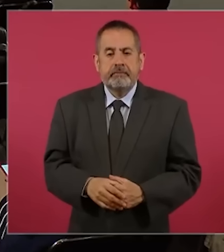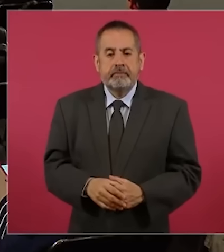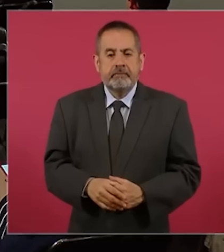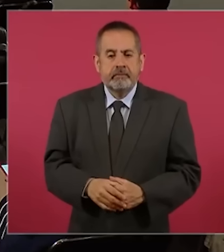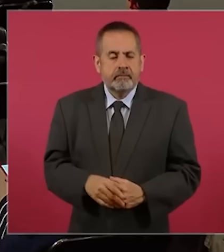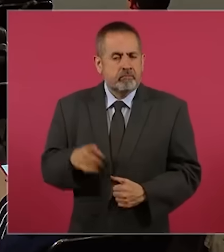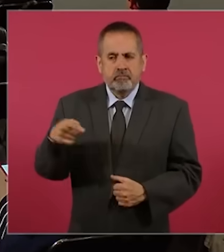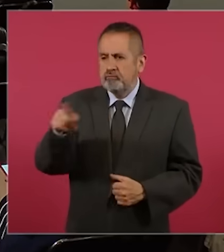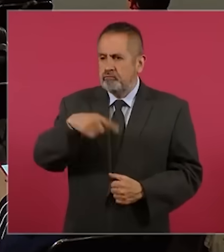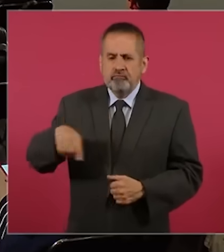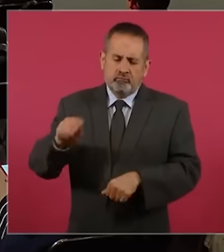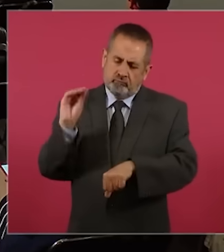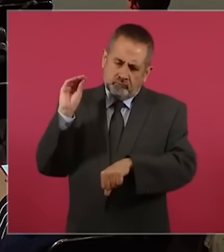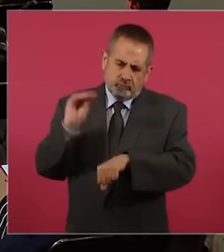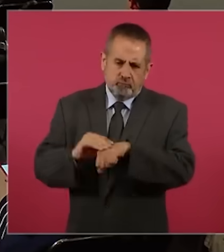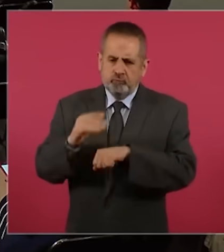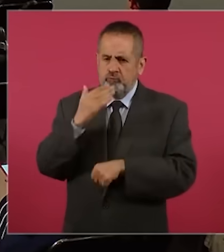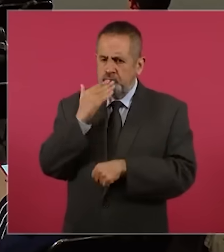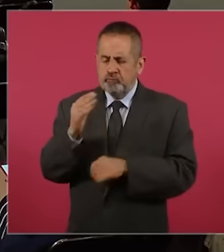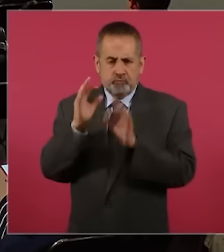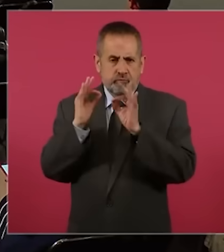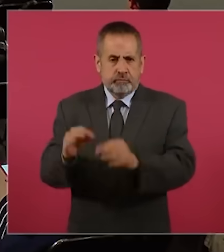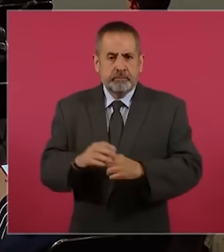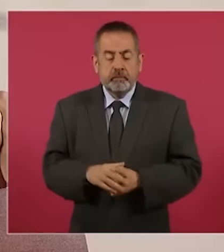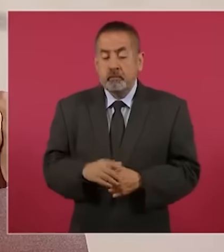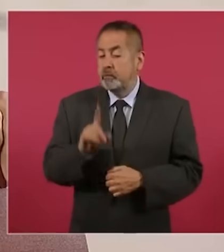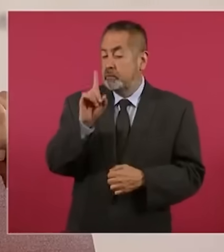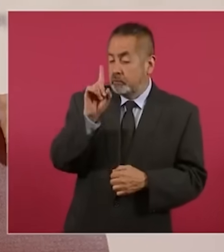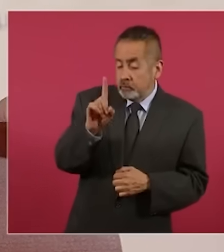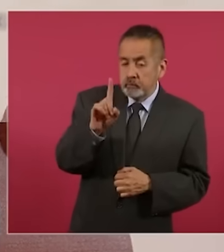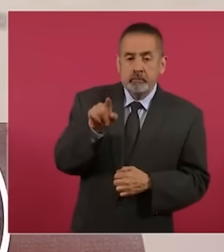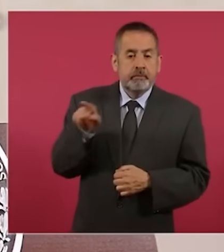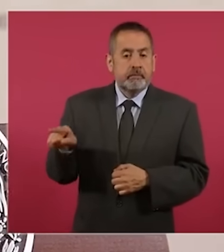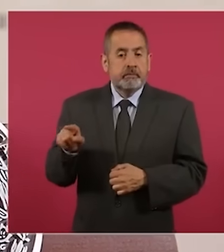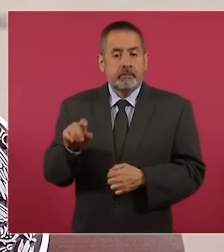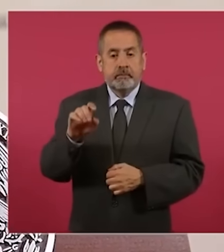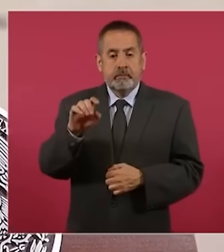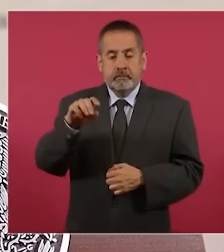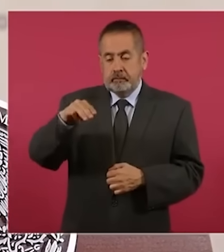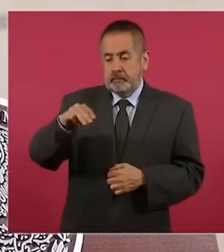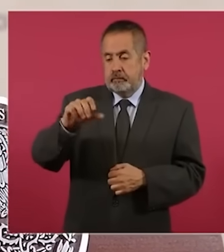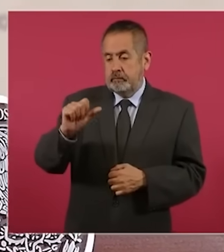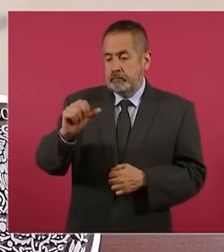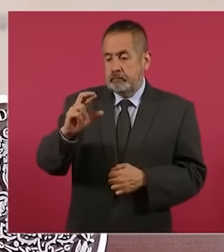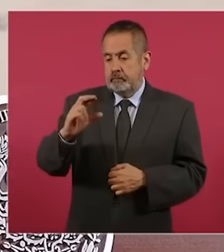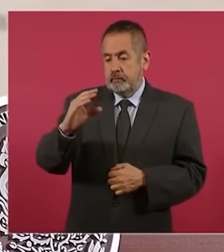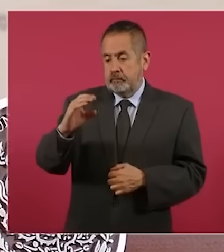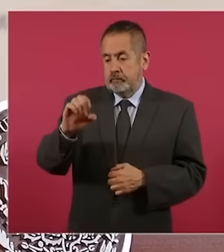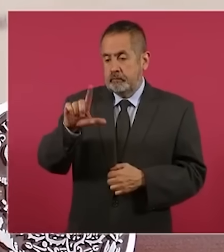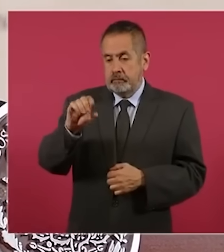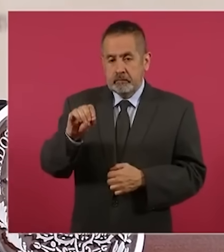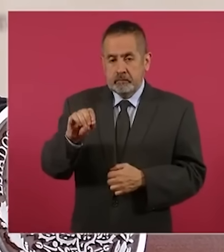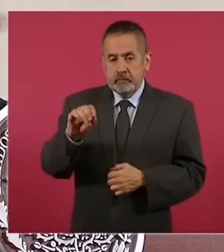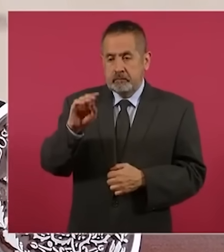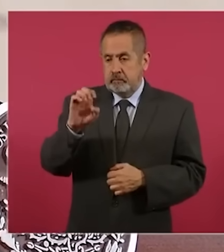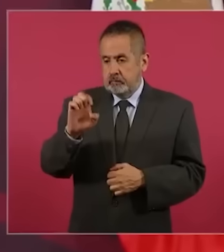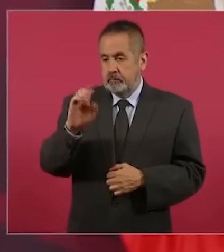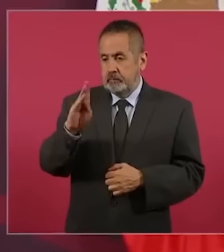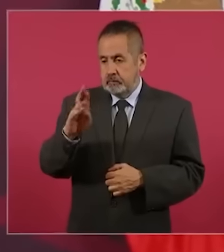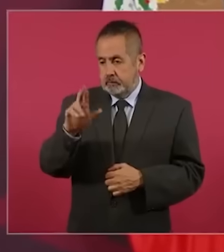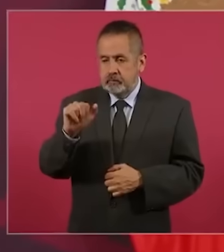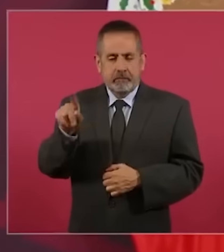se portaron muy bien. El caso de Marcelo, como seguramente me lo